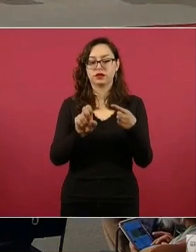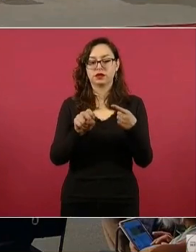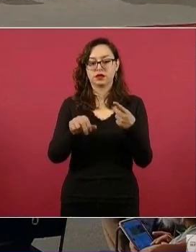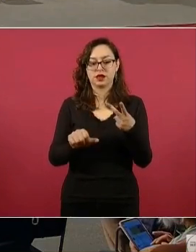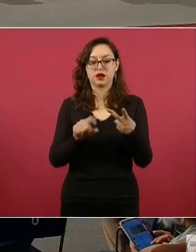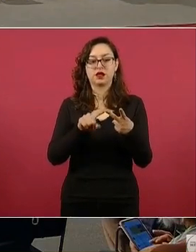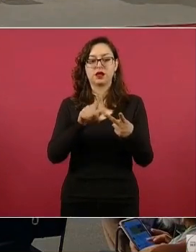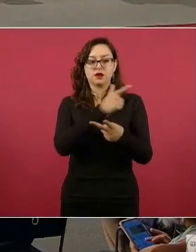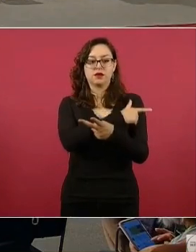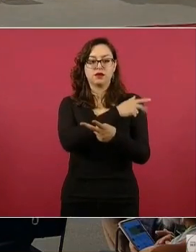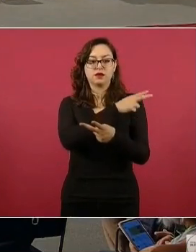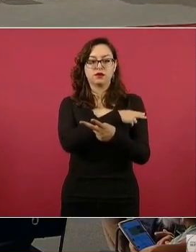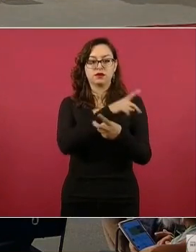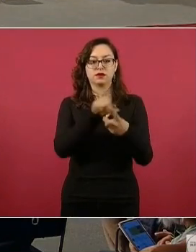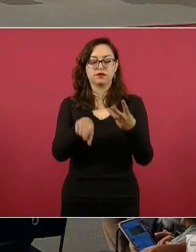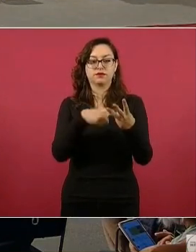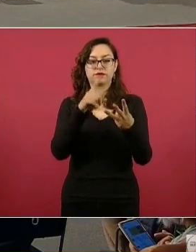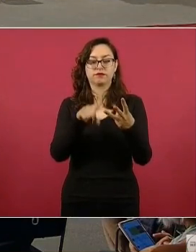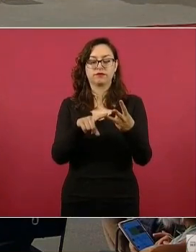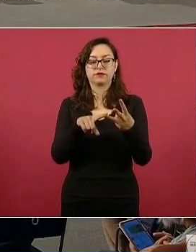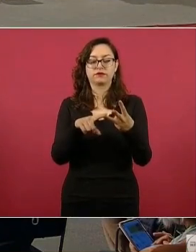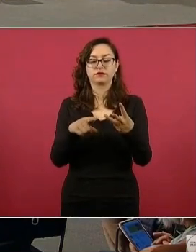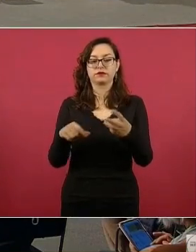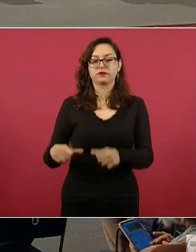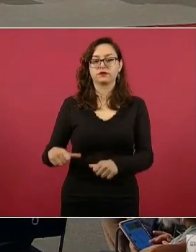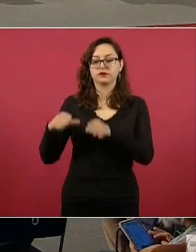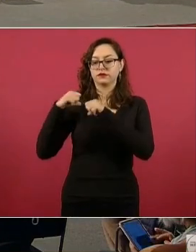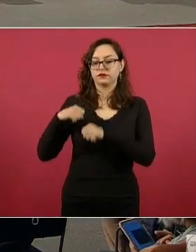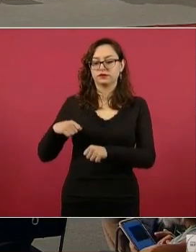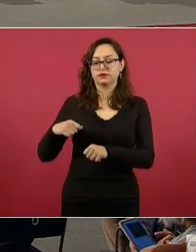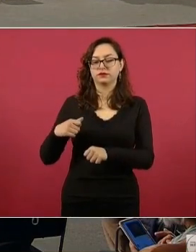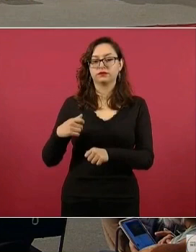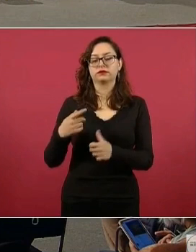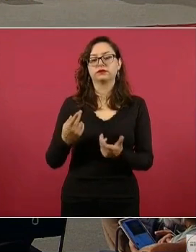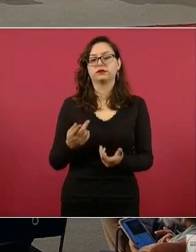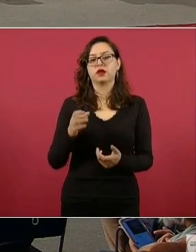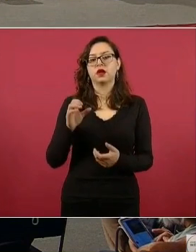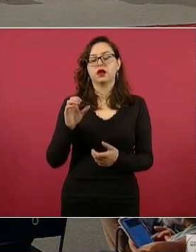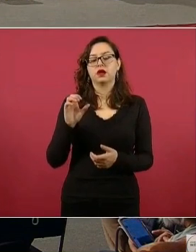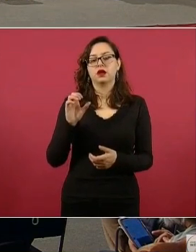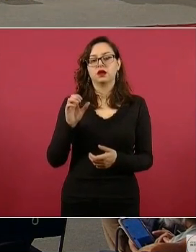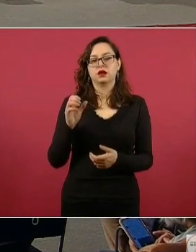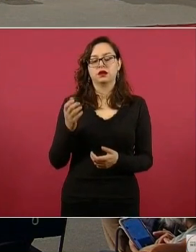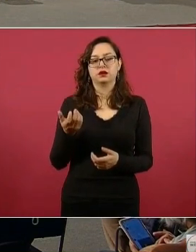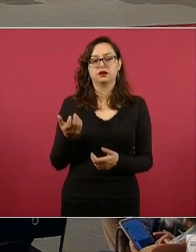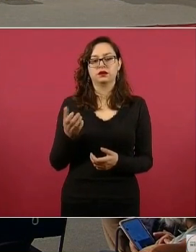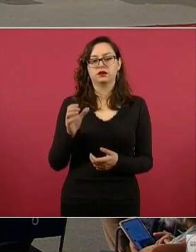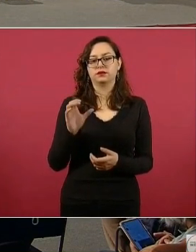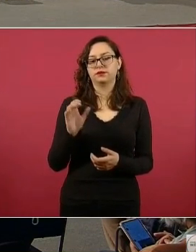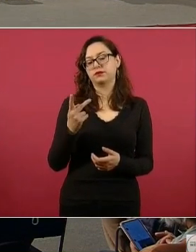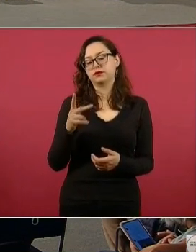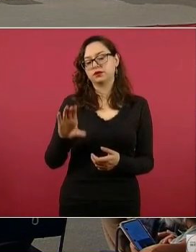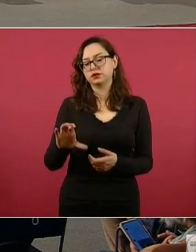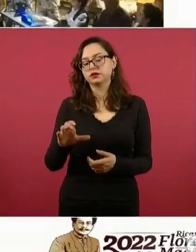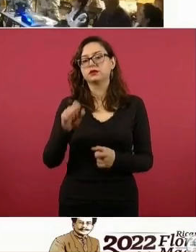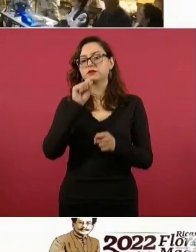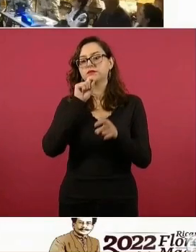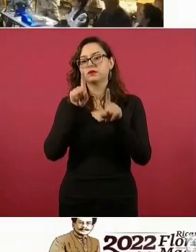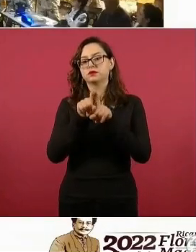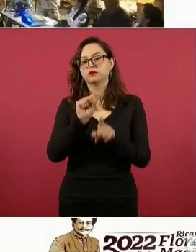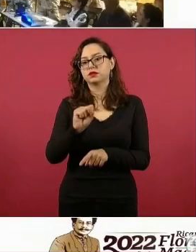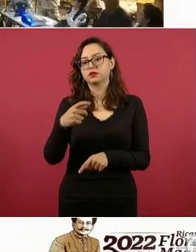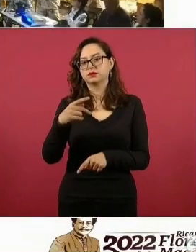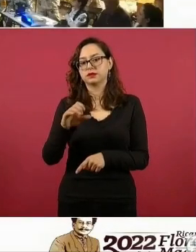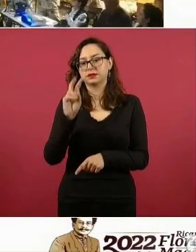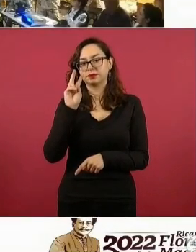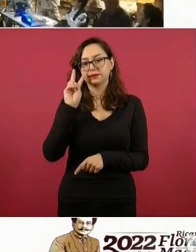Guardia Nacional y por parte de autoridades civiles de Protección Civil y Seguridad Pública. Es, en resumen,